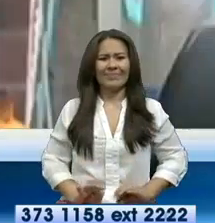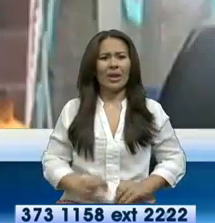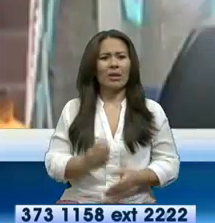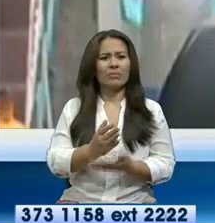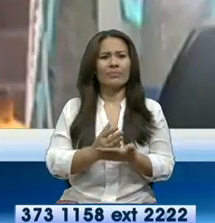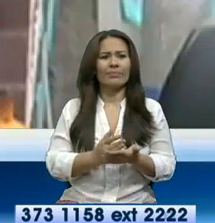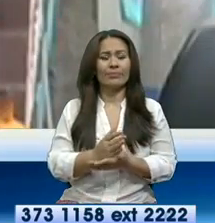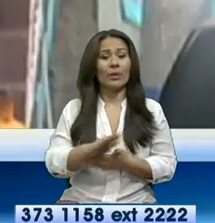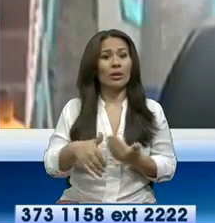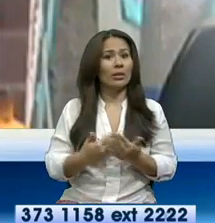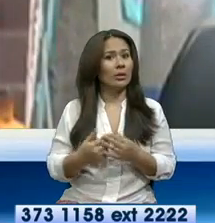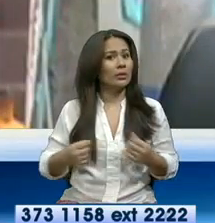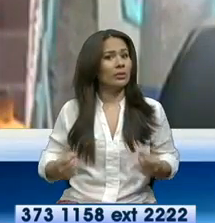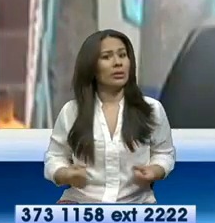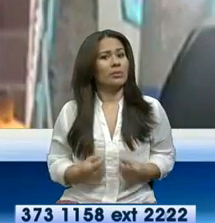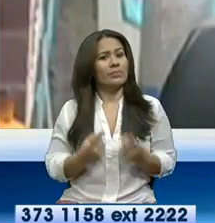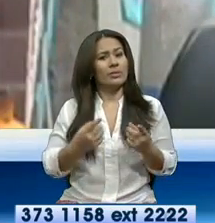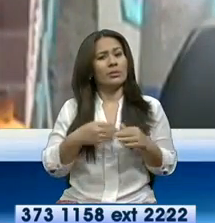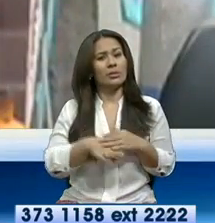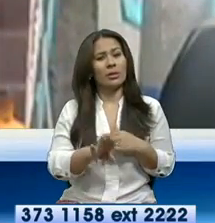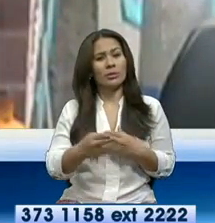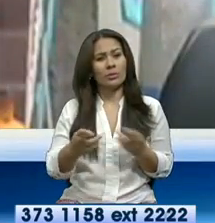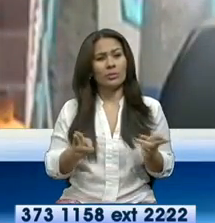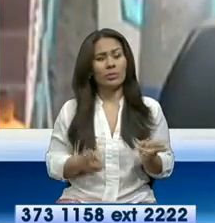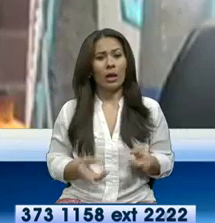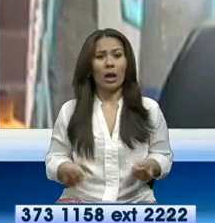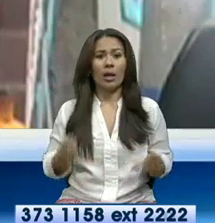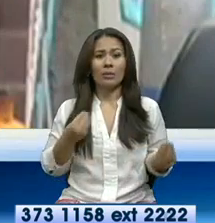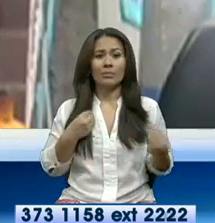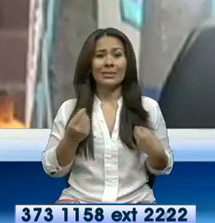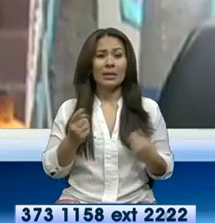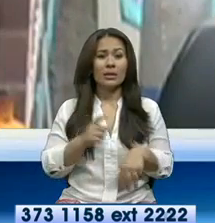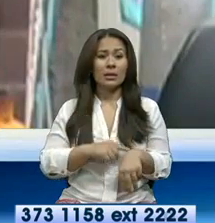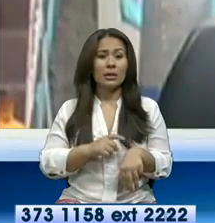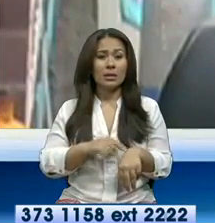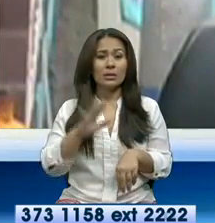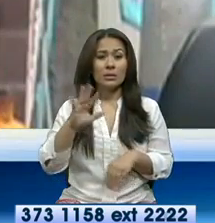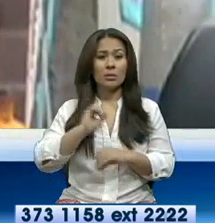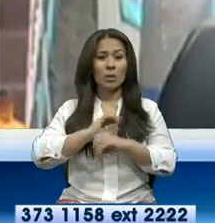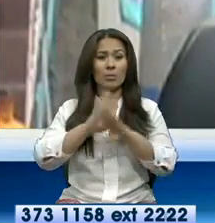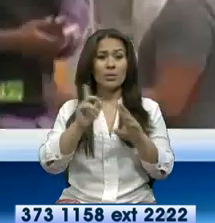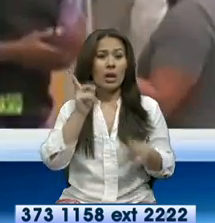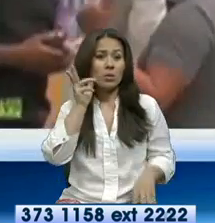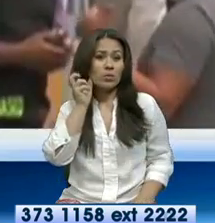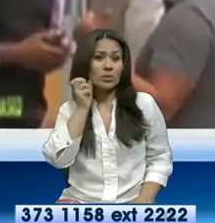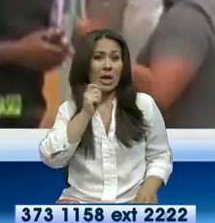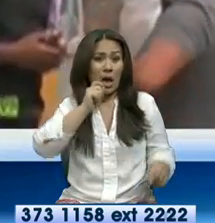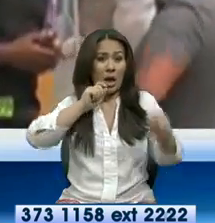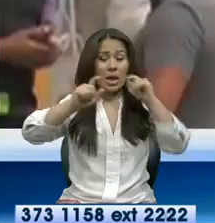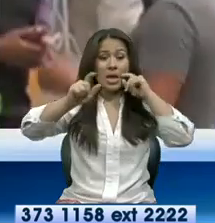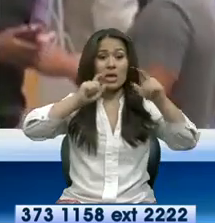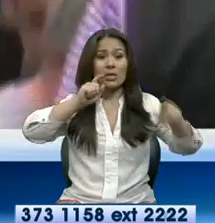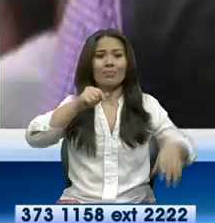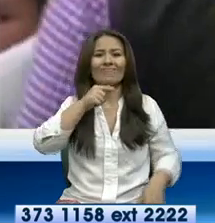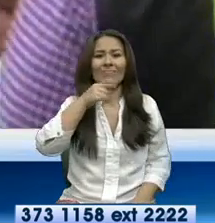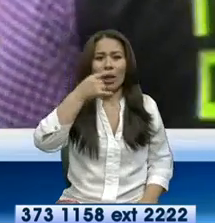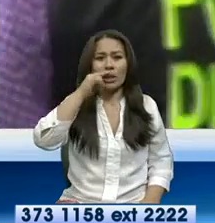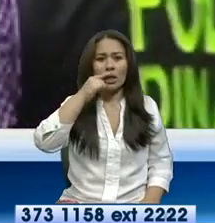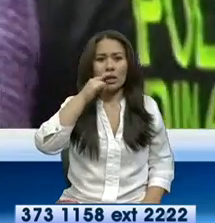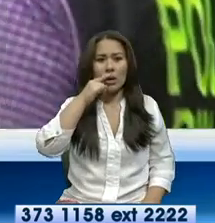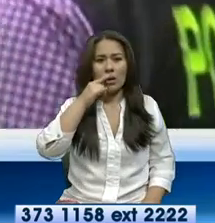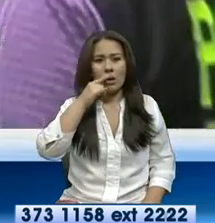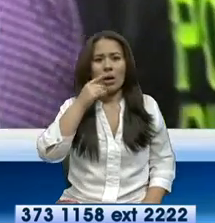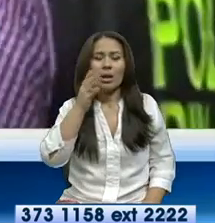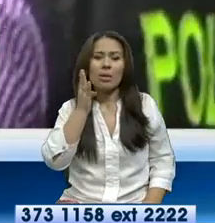blanca. Todo habría sucedido en el interior de un hogar. Pasadas las 5 de la madrugada, se escucharon los gritos de los pequeños y de su madre. Y